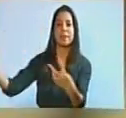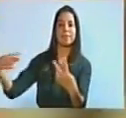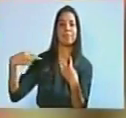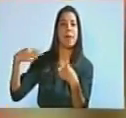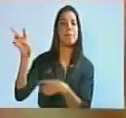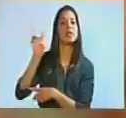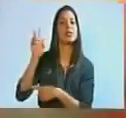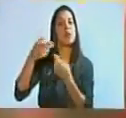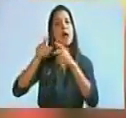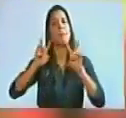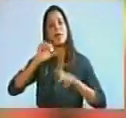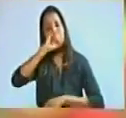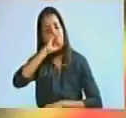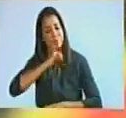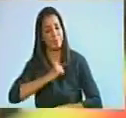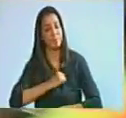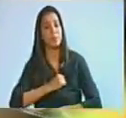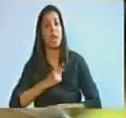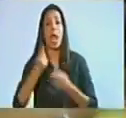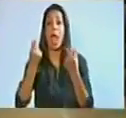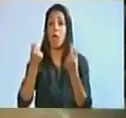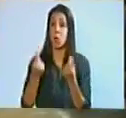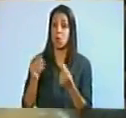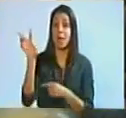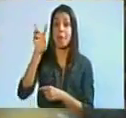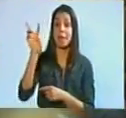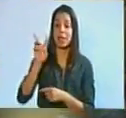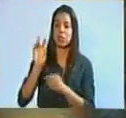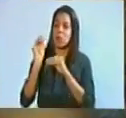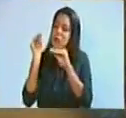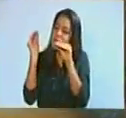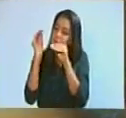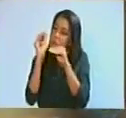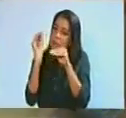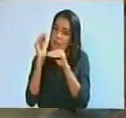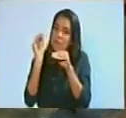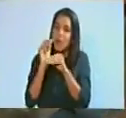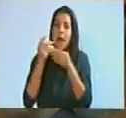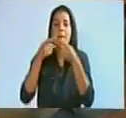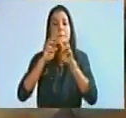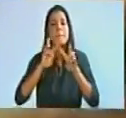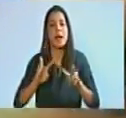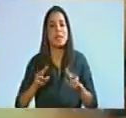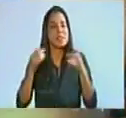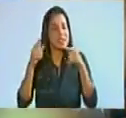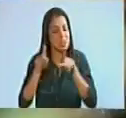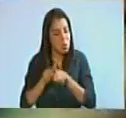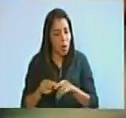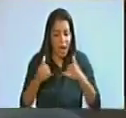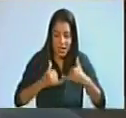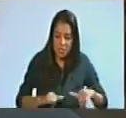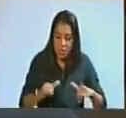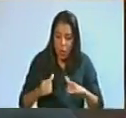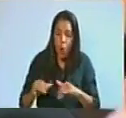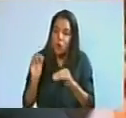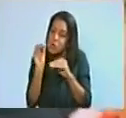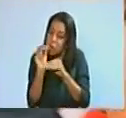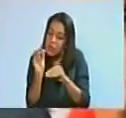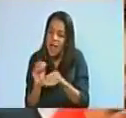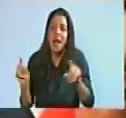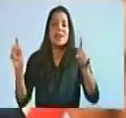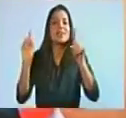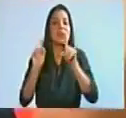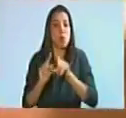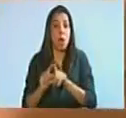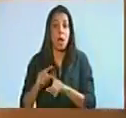a cuidar la paz económica de nuestro país, así como nosotros cuidamos a nuestros hijos e hijas, así